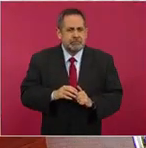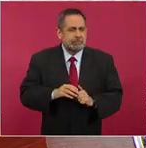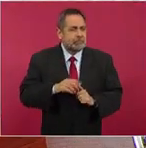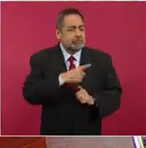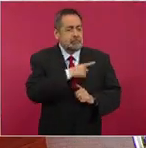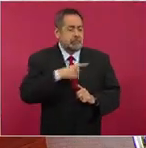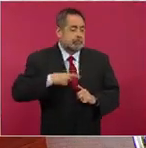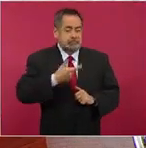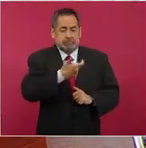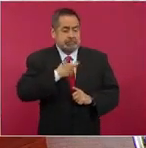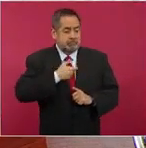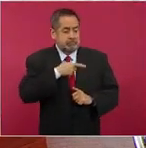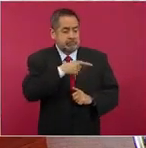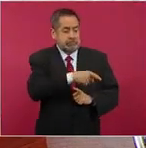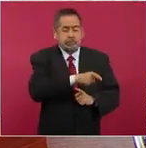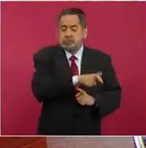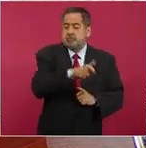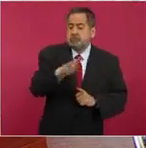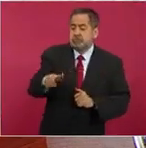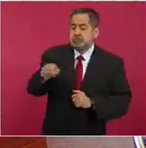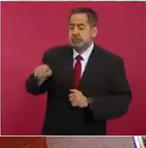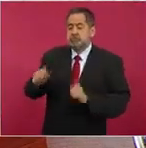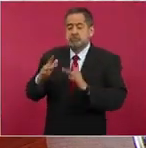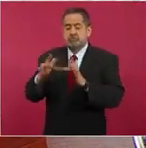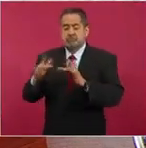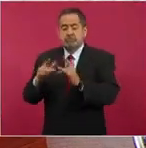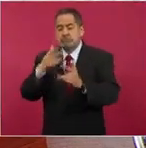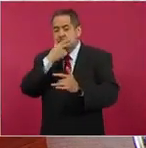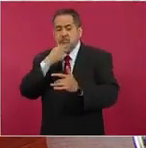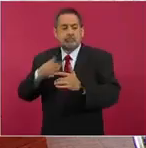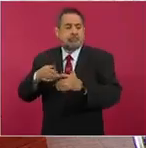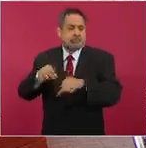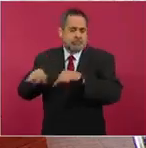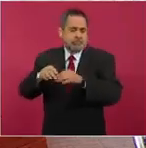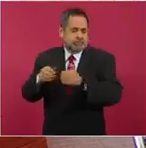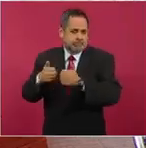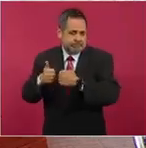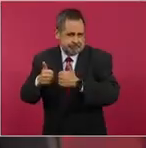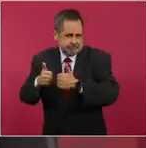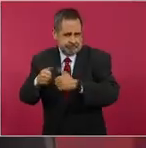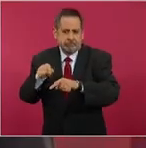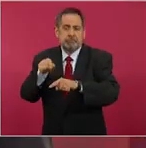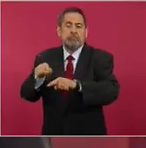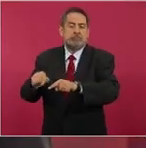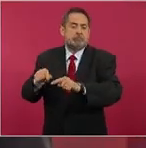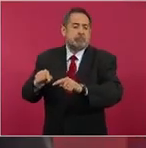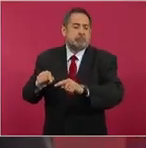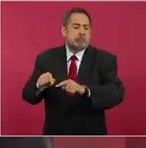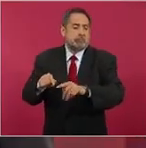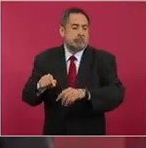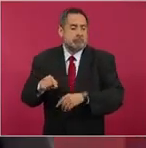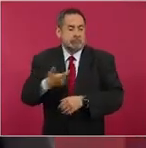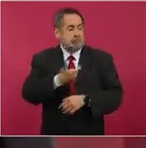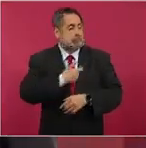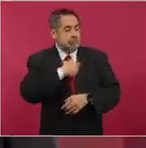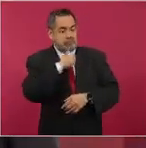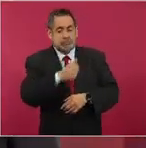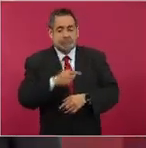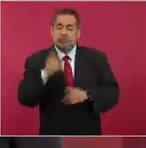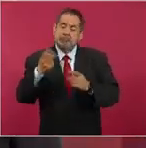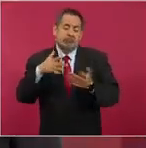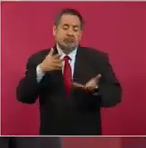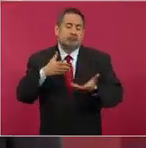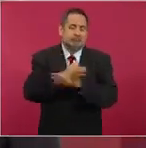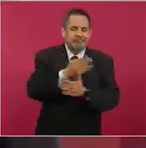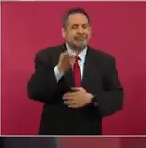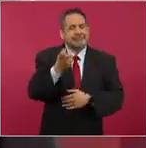panadero en Tacubaya, un panadero francés, y por eso se llamó